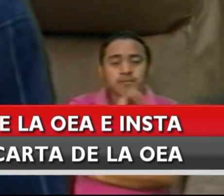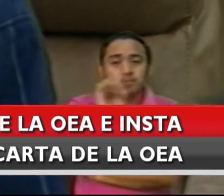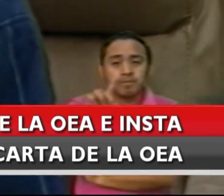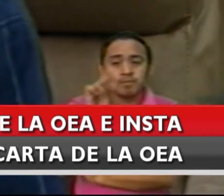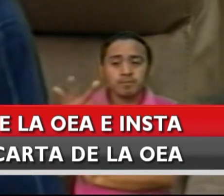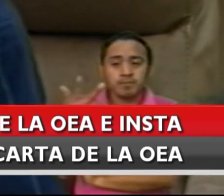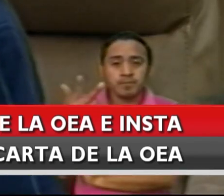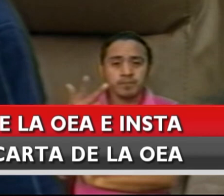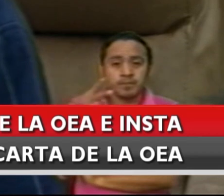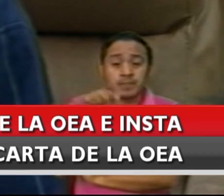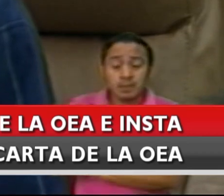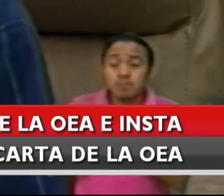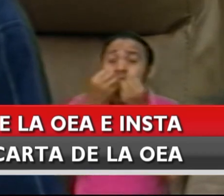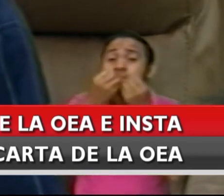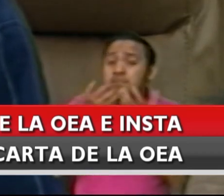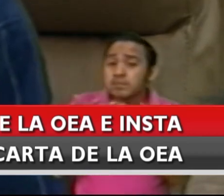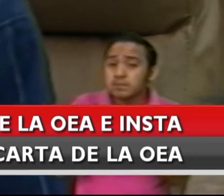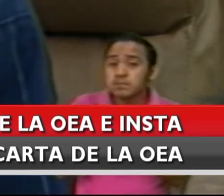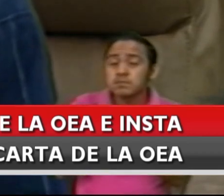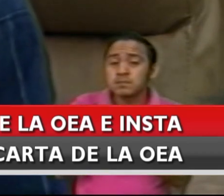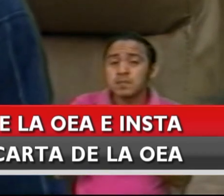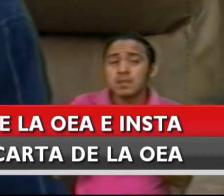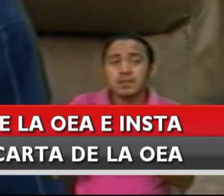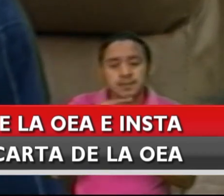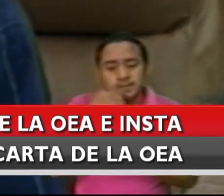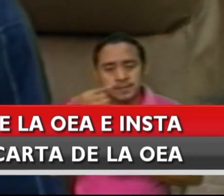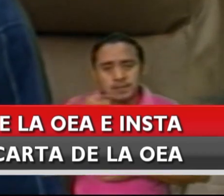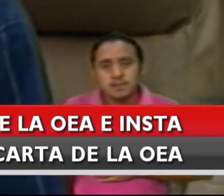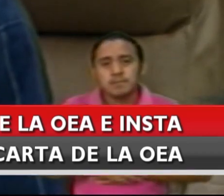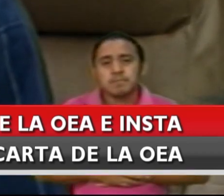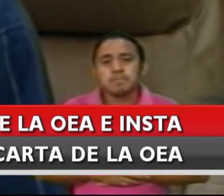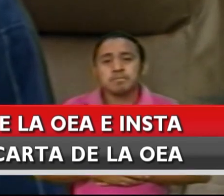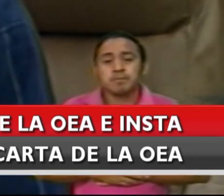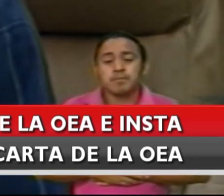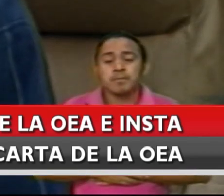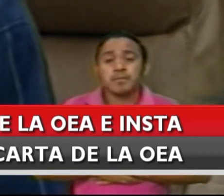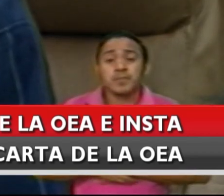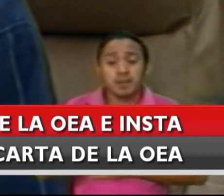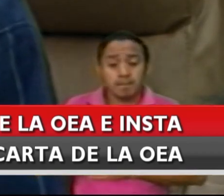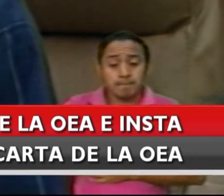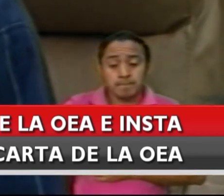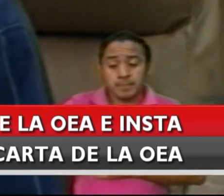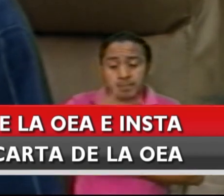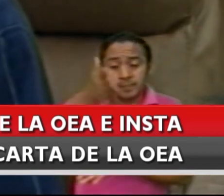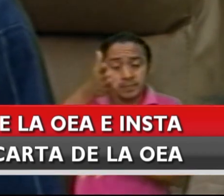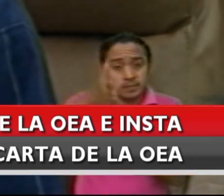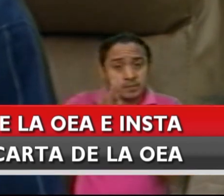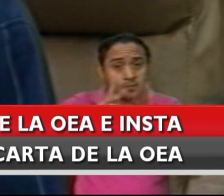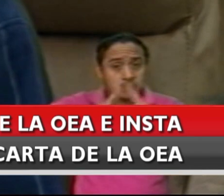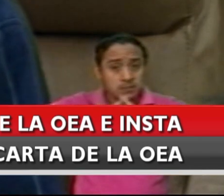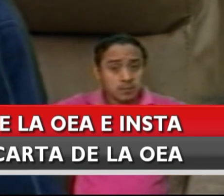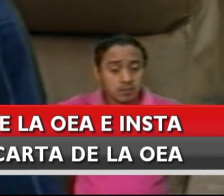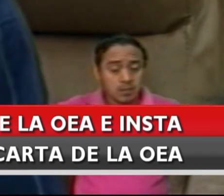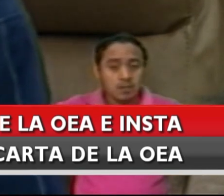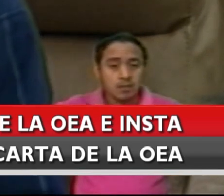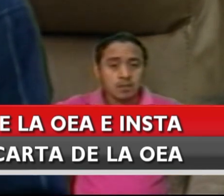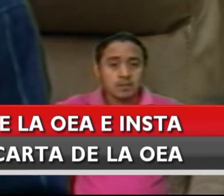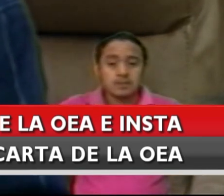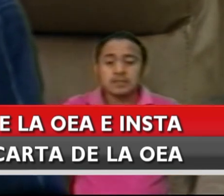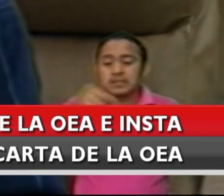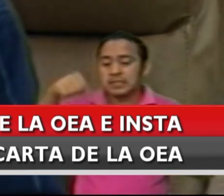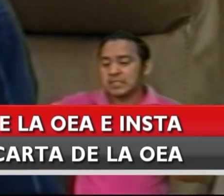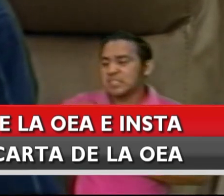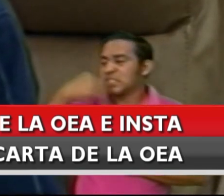esta declaración estamos diciendo: las decisiones de Nicaragua se toman